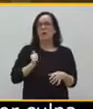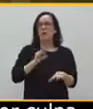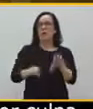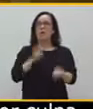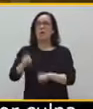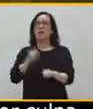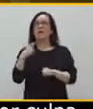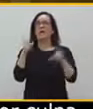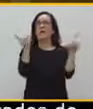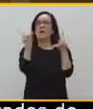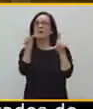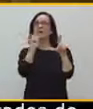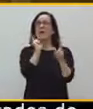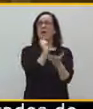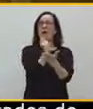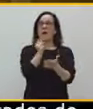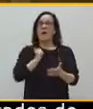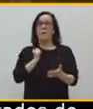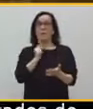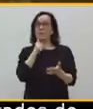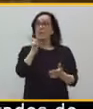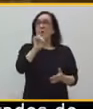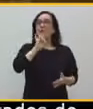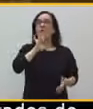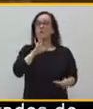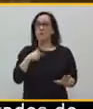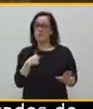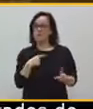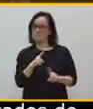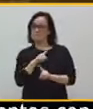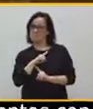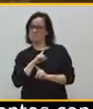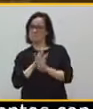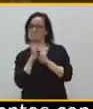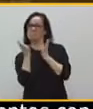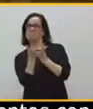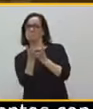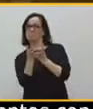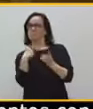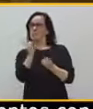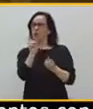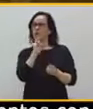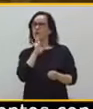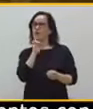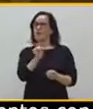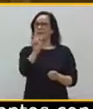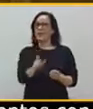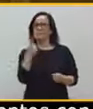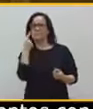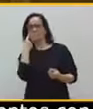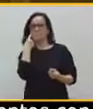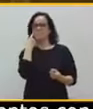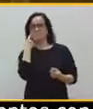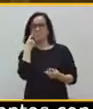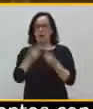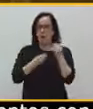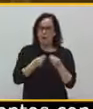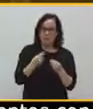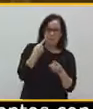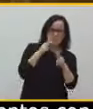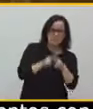Sus pretorianos, además, no contentos con eso, su guardia pretoriana, su guardia de asalto, no contenta con eso, vigila lo que hacemos. Si enviamos